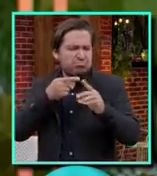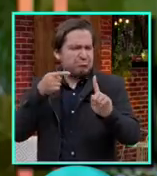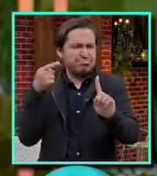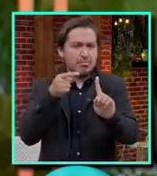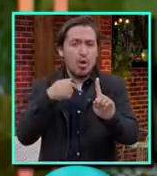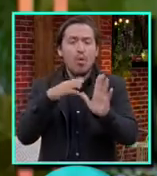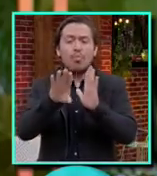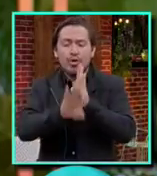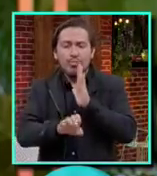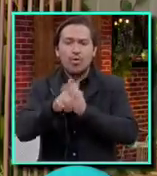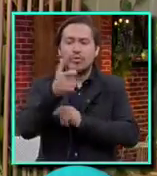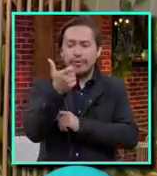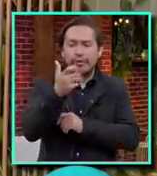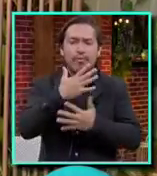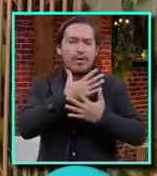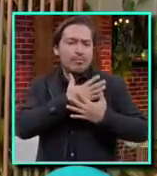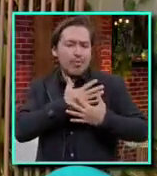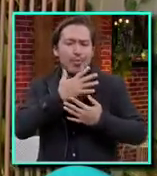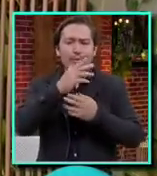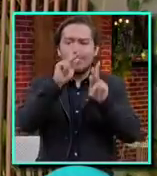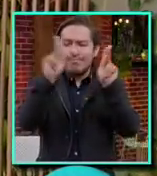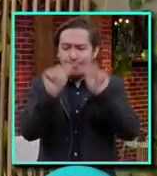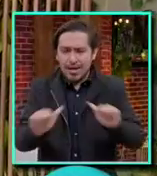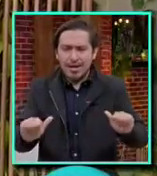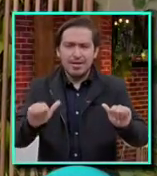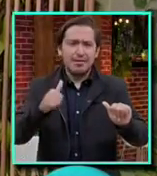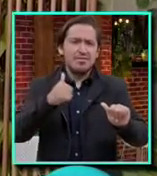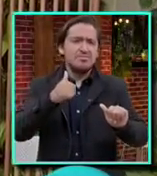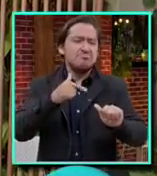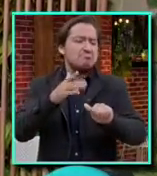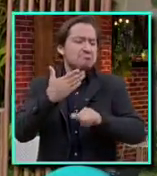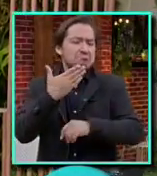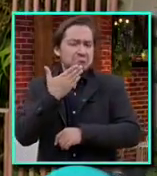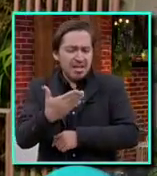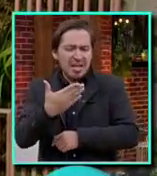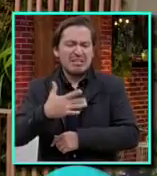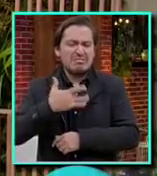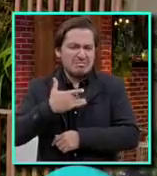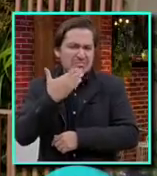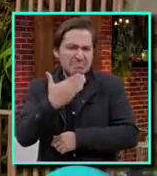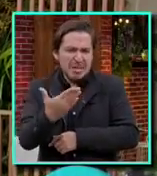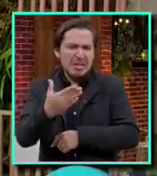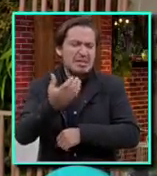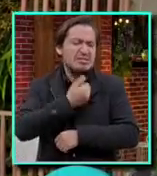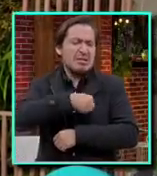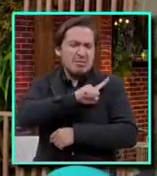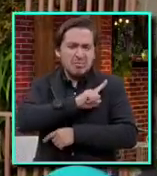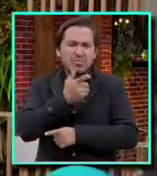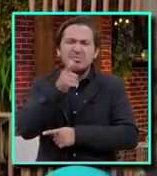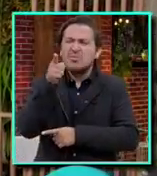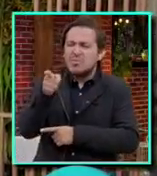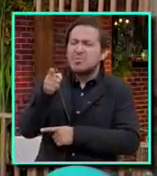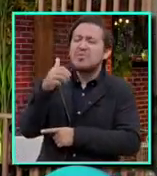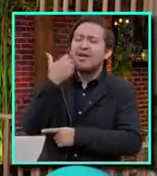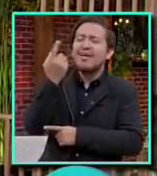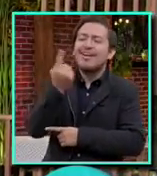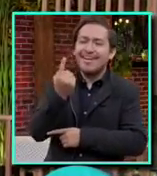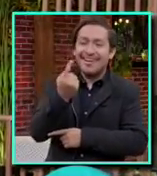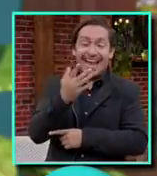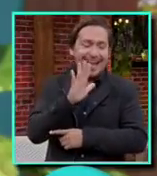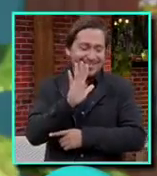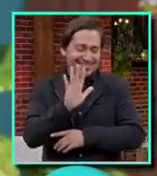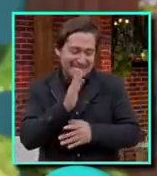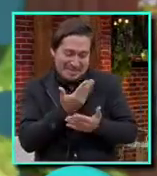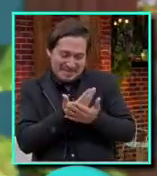dinero, amor, paz, prosperidad, bienestar, salud. ¿Qué quieres tú? Oye, a ver, dime. Oye, ahorita lo que decías que es bien